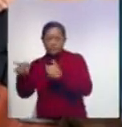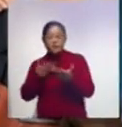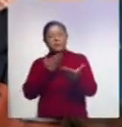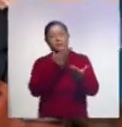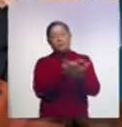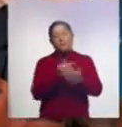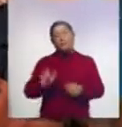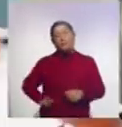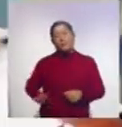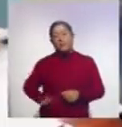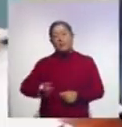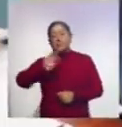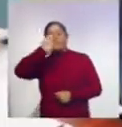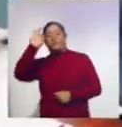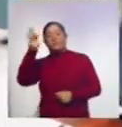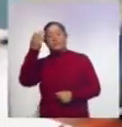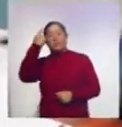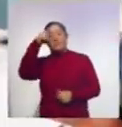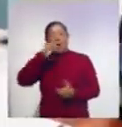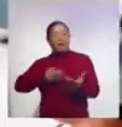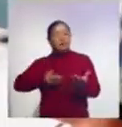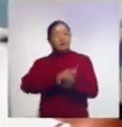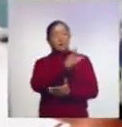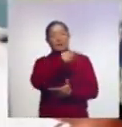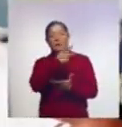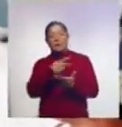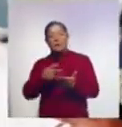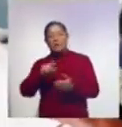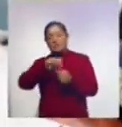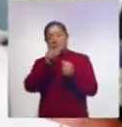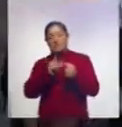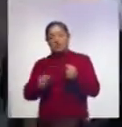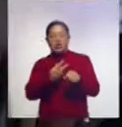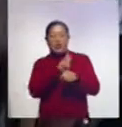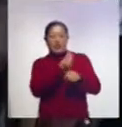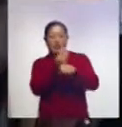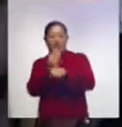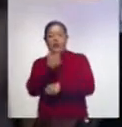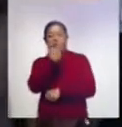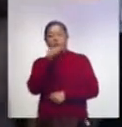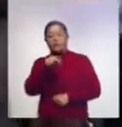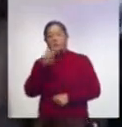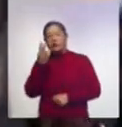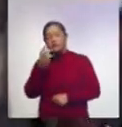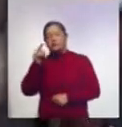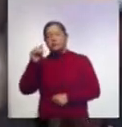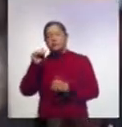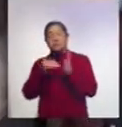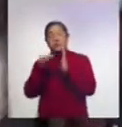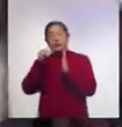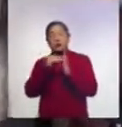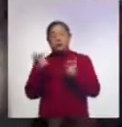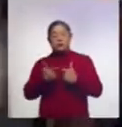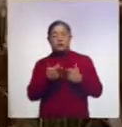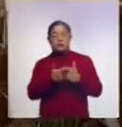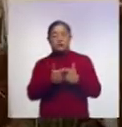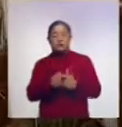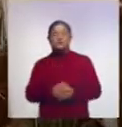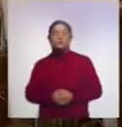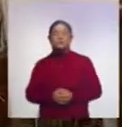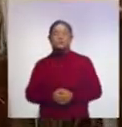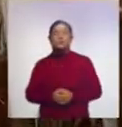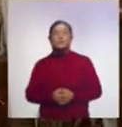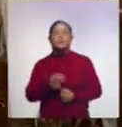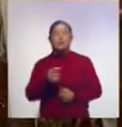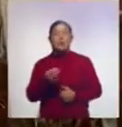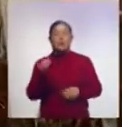emitida por el gobierno federal para acceder al Plan Nacional de Reconstrucción por más de 7.3 millones de pesos, de los cuales se aplicarán